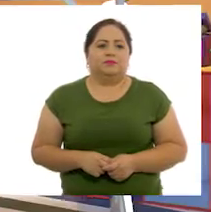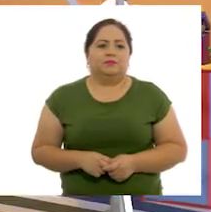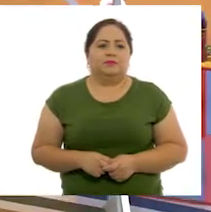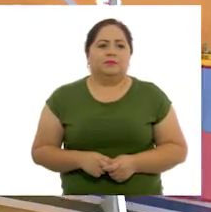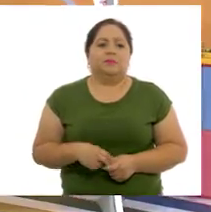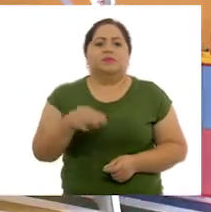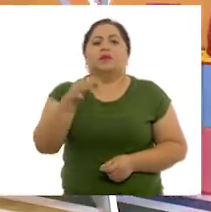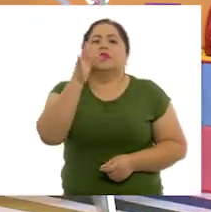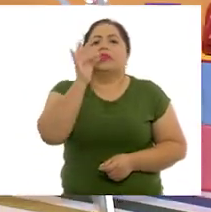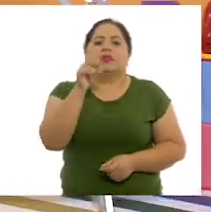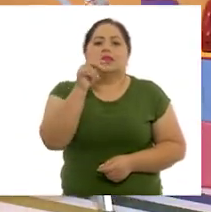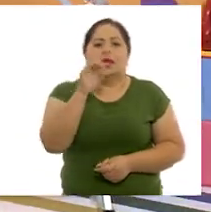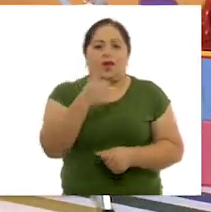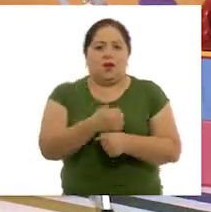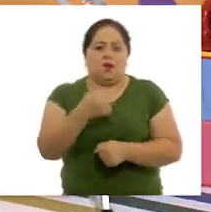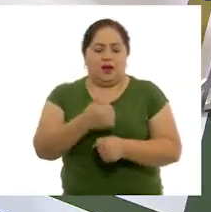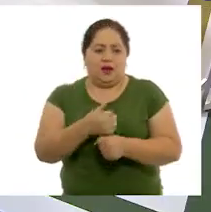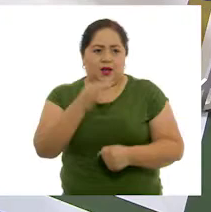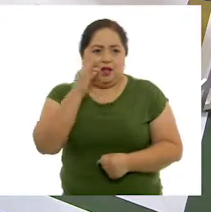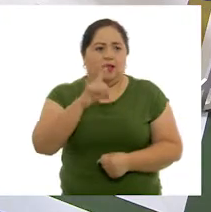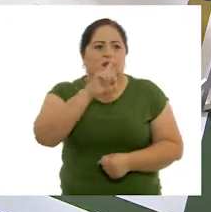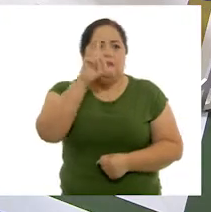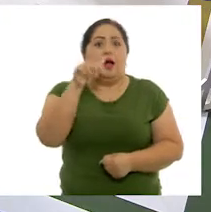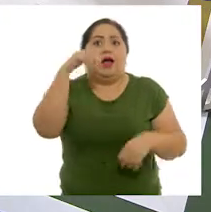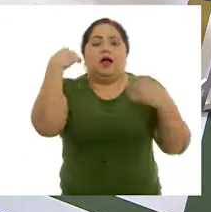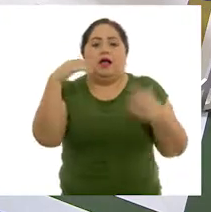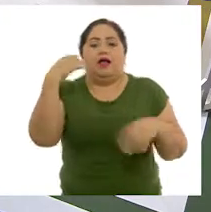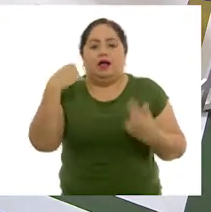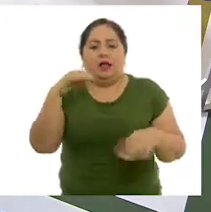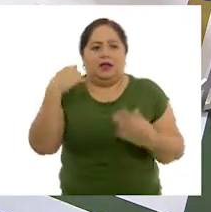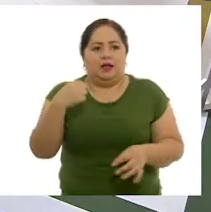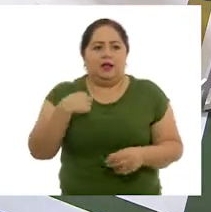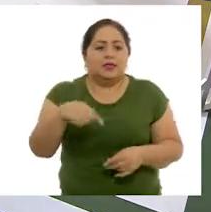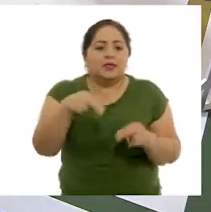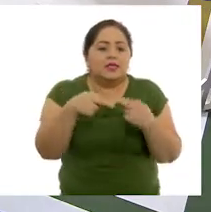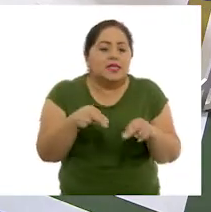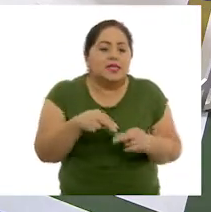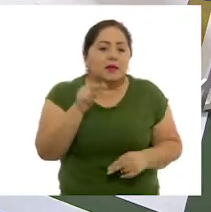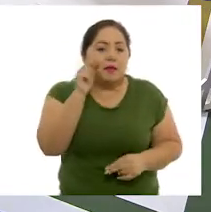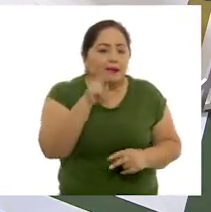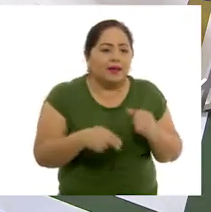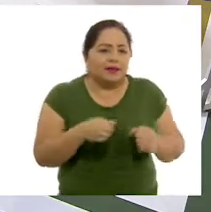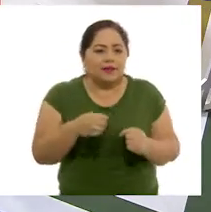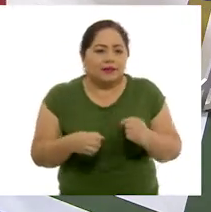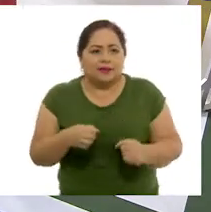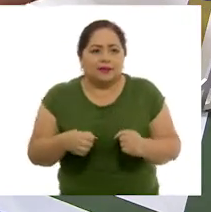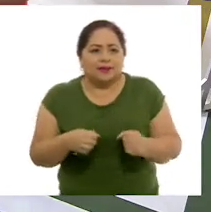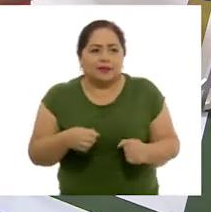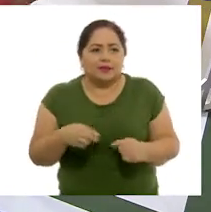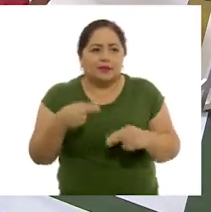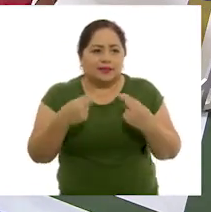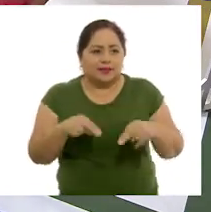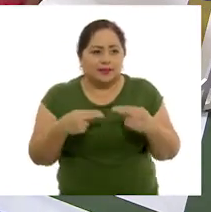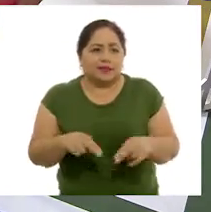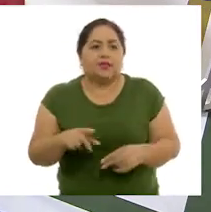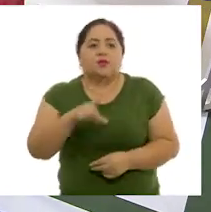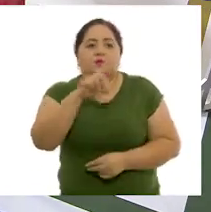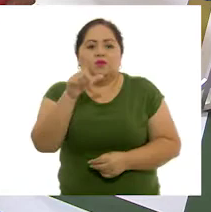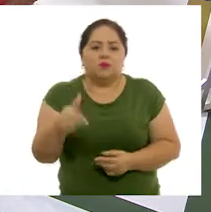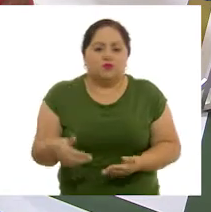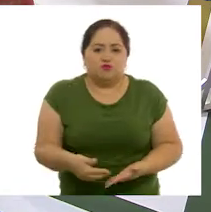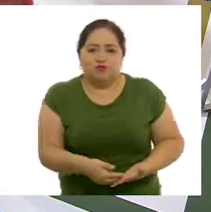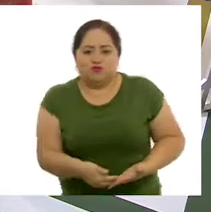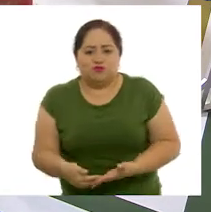tomando tecito. Tomando tecito la abuelita. Y se iba, tengo que ir con mi nietecito. No, su beso al nietecito. Ah, brinquito, se iba con nietecito.